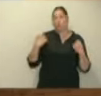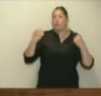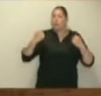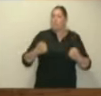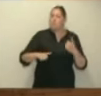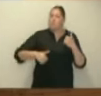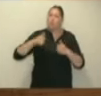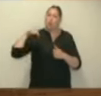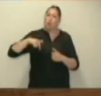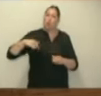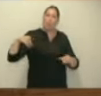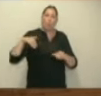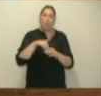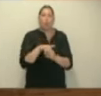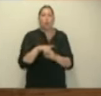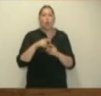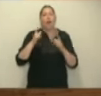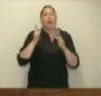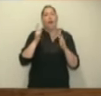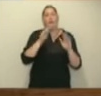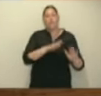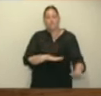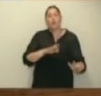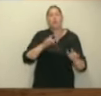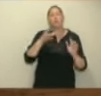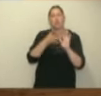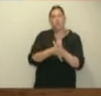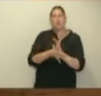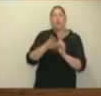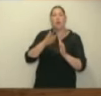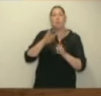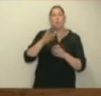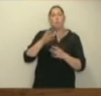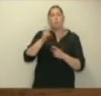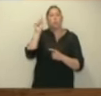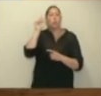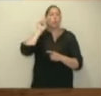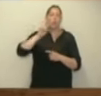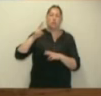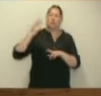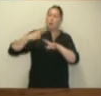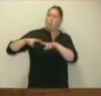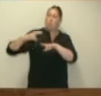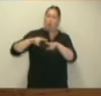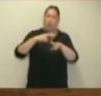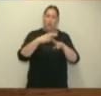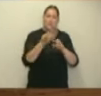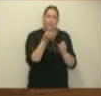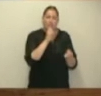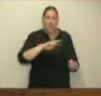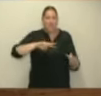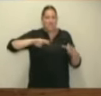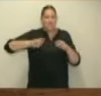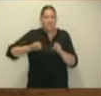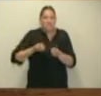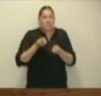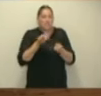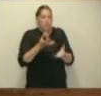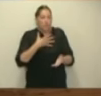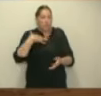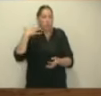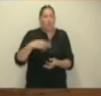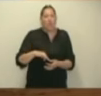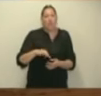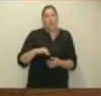voto favorable que traduzca lo que son nuestras posiciones políticas y no nuestras emotividades políticas, que desgraciadamente en muchas